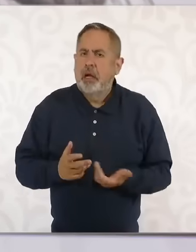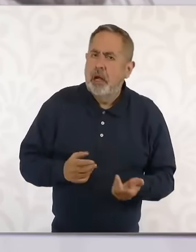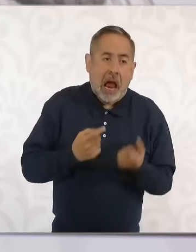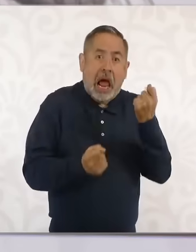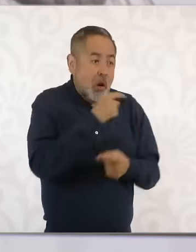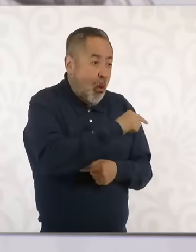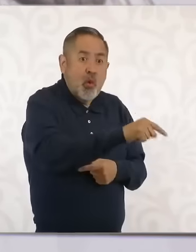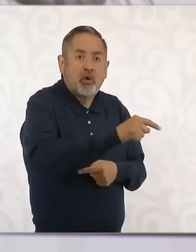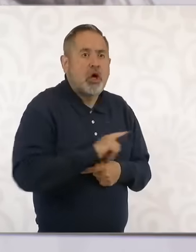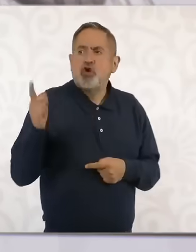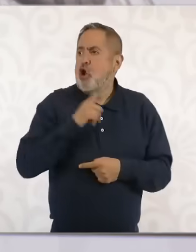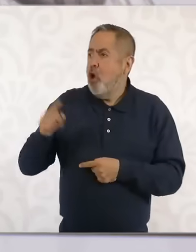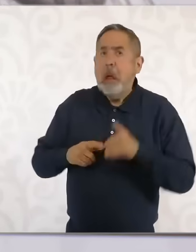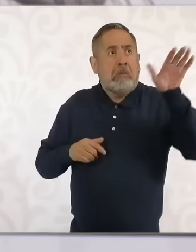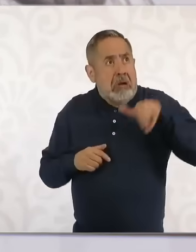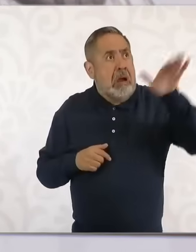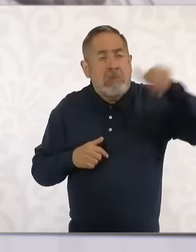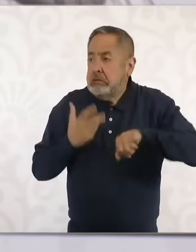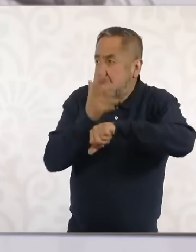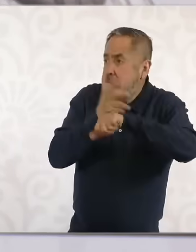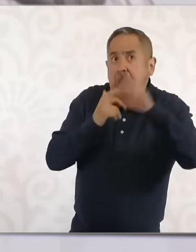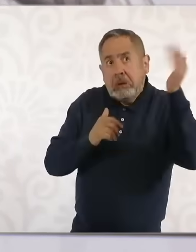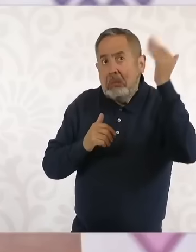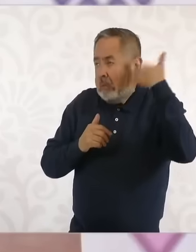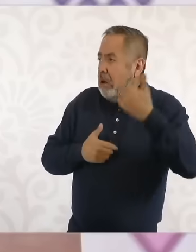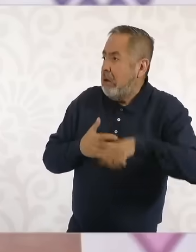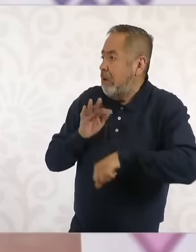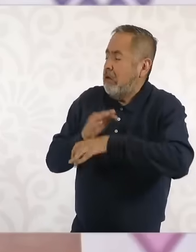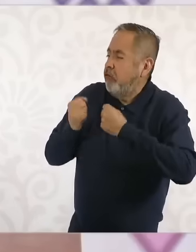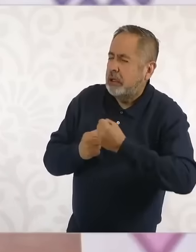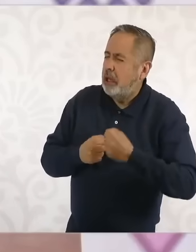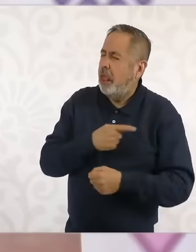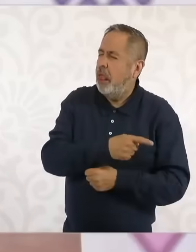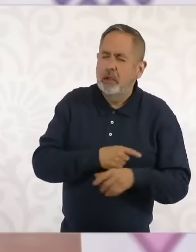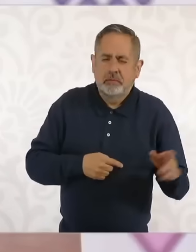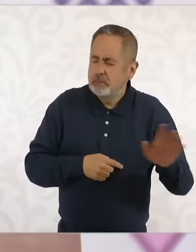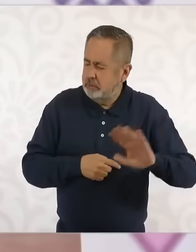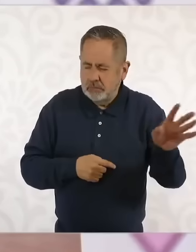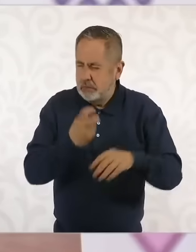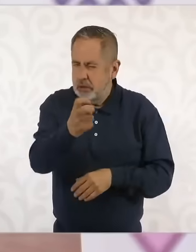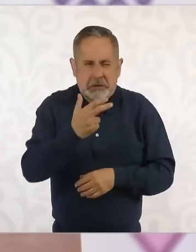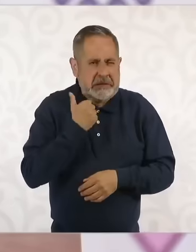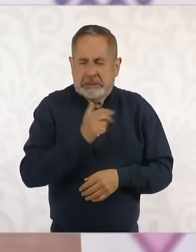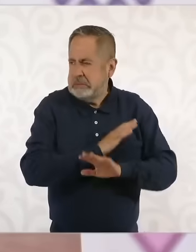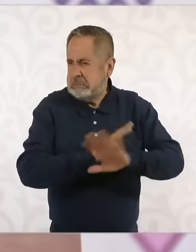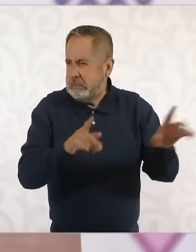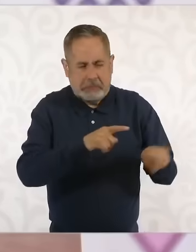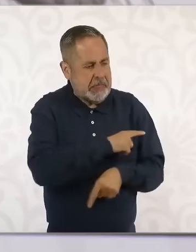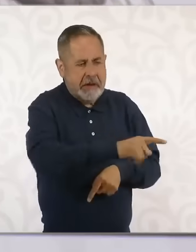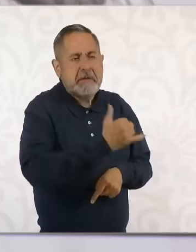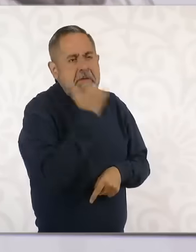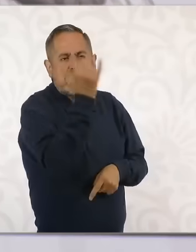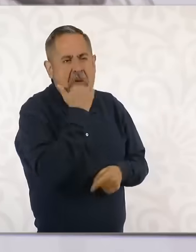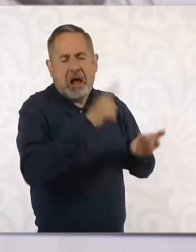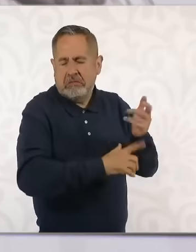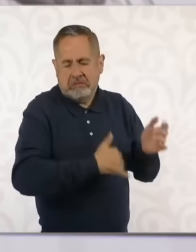buscan la intervención externa para fortalecerse, pero eso no lleva a nada. Se equivocan quienes